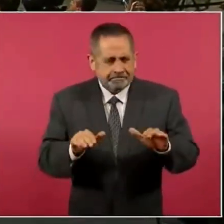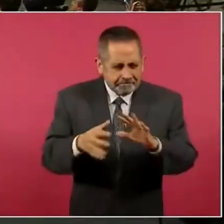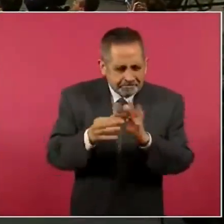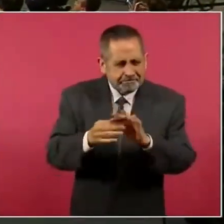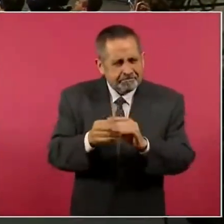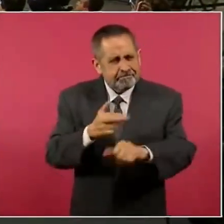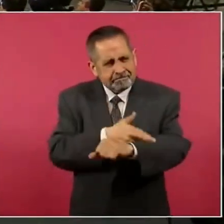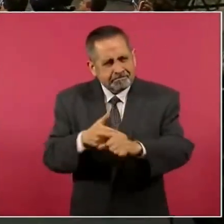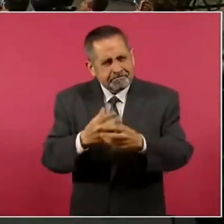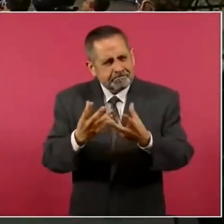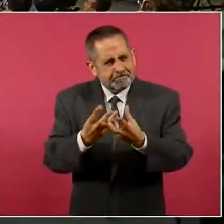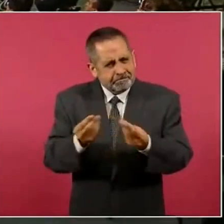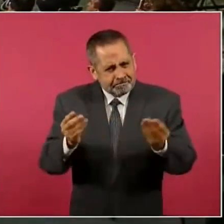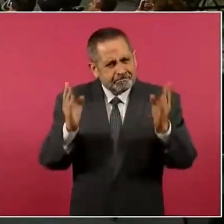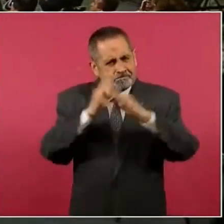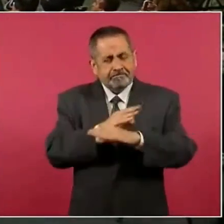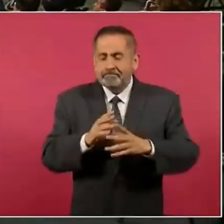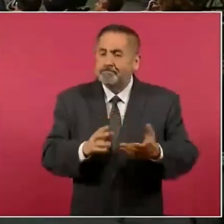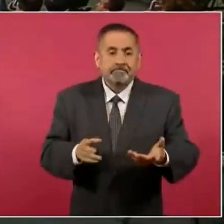y no queremos